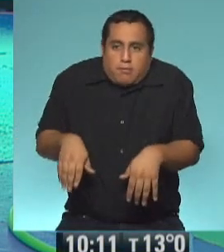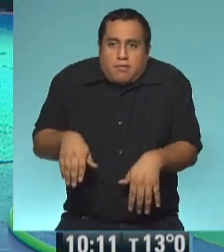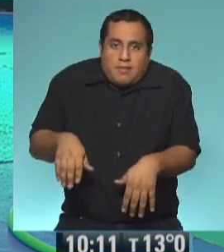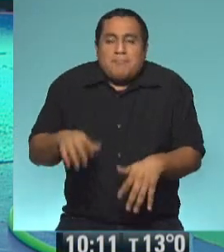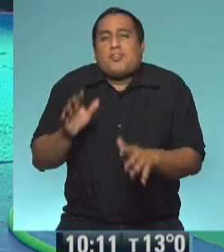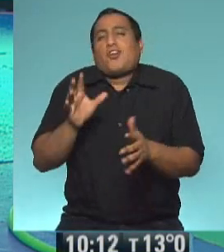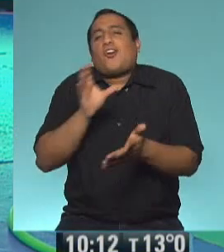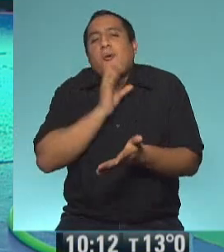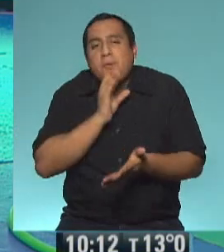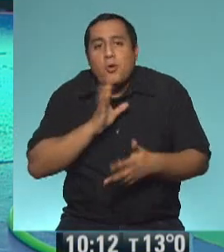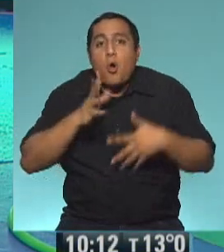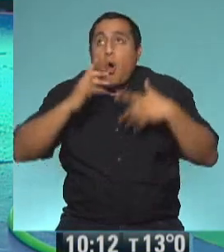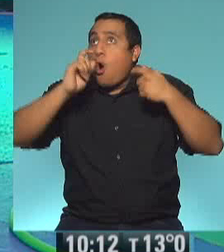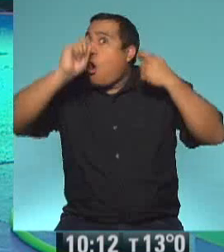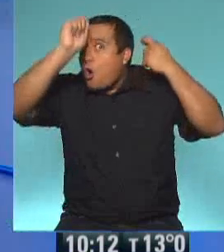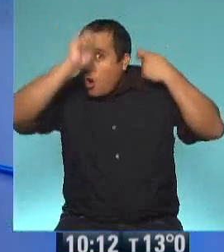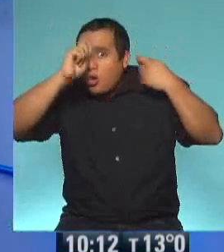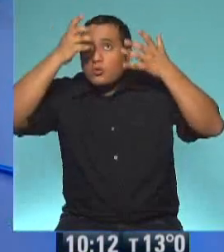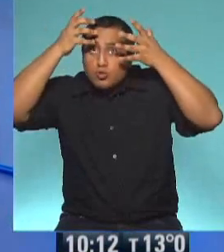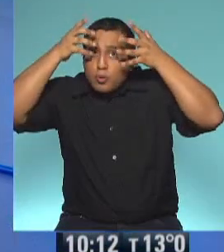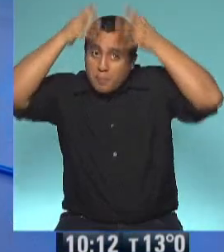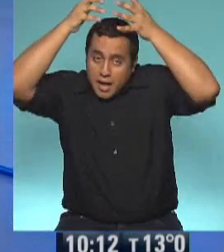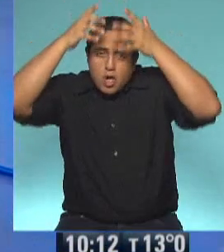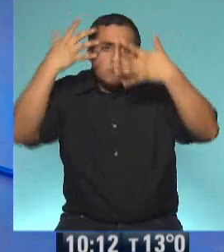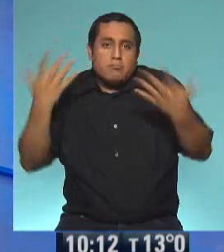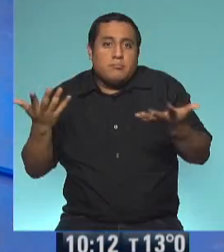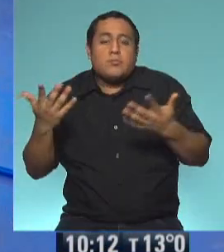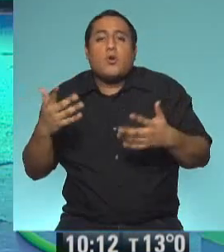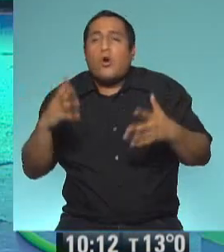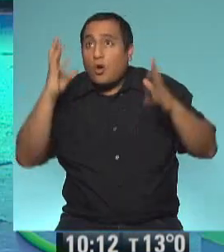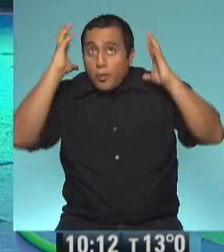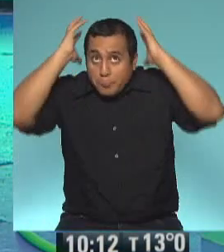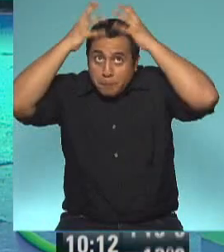Y sí. ¿Algún gorro, sombrero? ¡Ah! La gorra de baño.